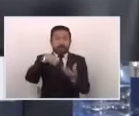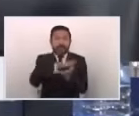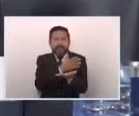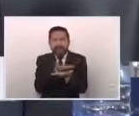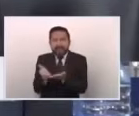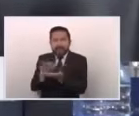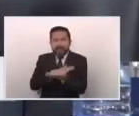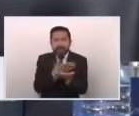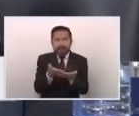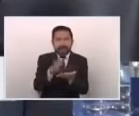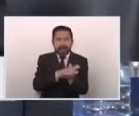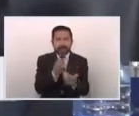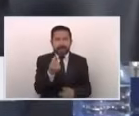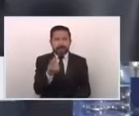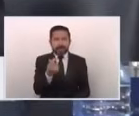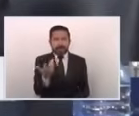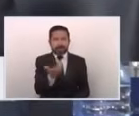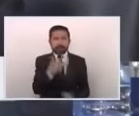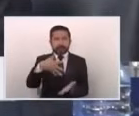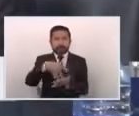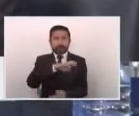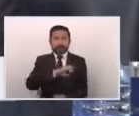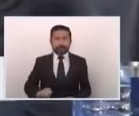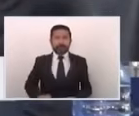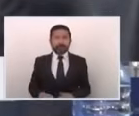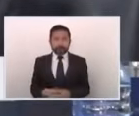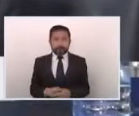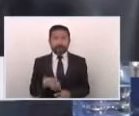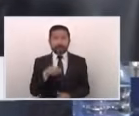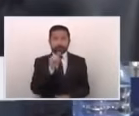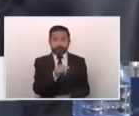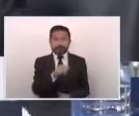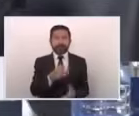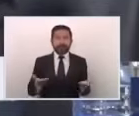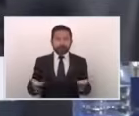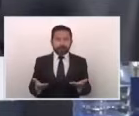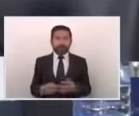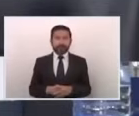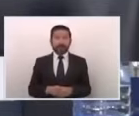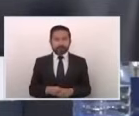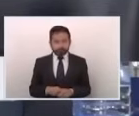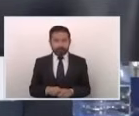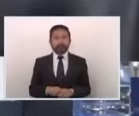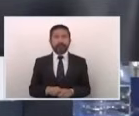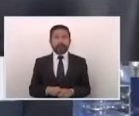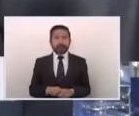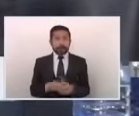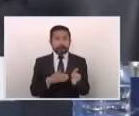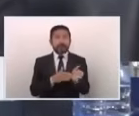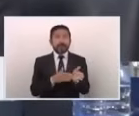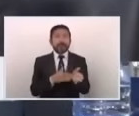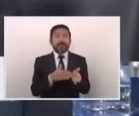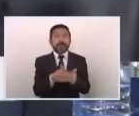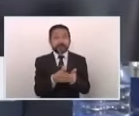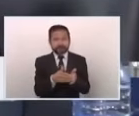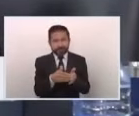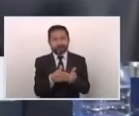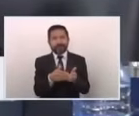repartieron el dinero de los salvadoreños. Eso es lo que ellos hicieron. De entradita,